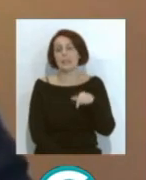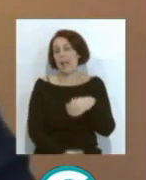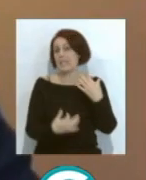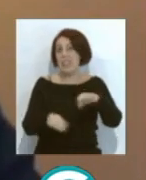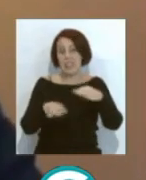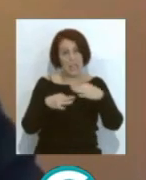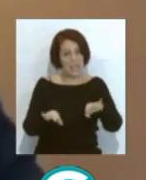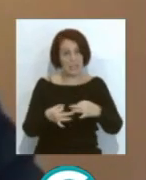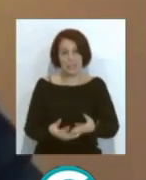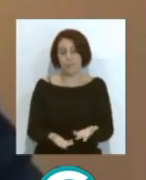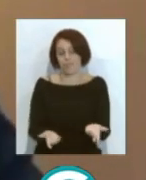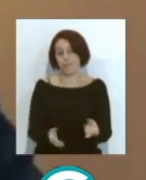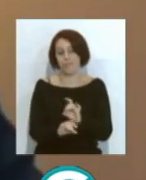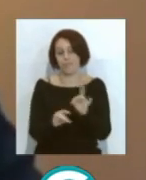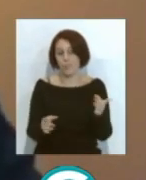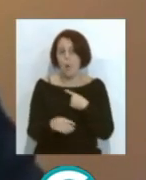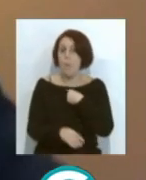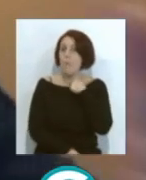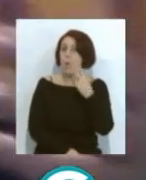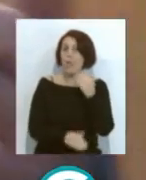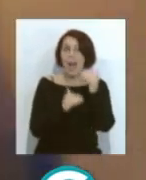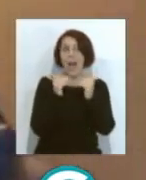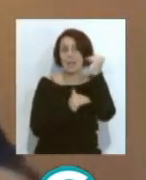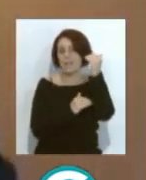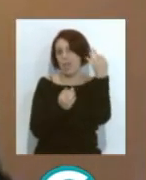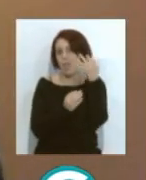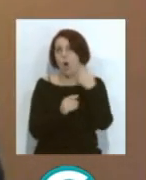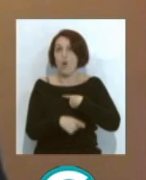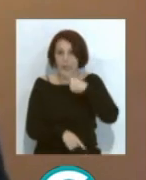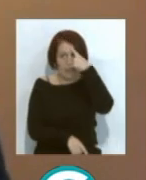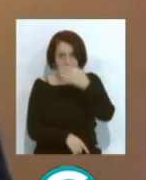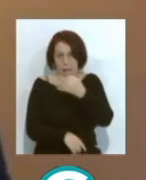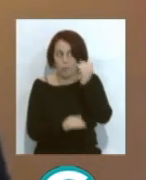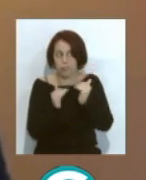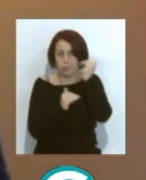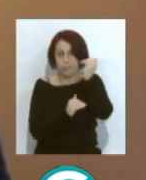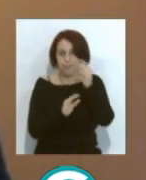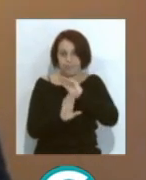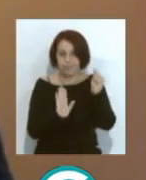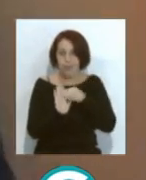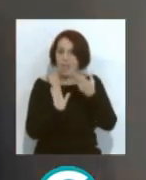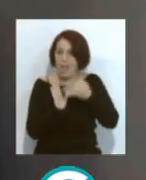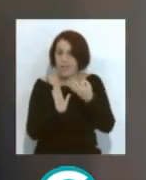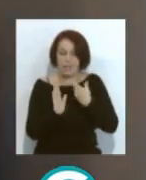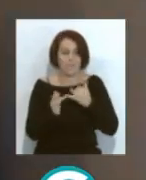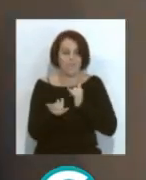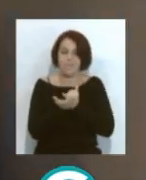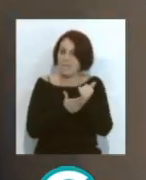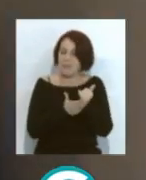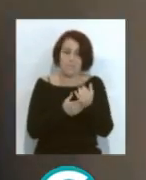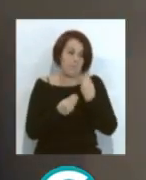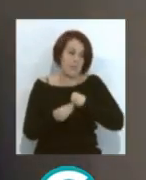sencillez, ¿no? Pues evidentemente las voces por arriba que tiene que llevar, o que creemos que tiene que llevar, pues son en esa línea, voces muy,